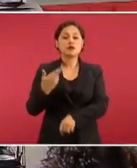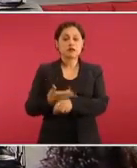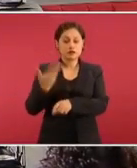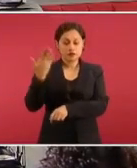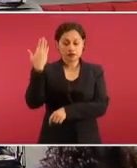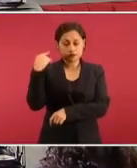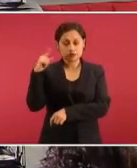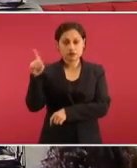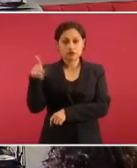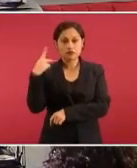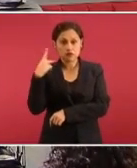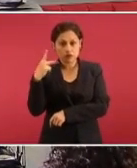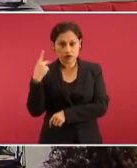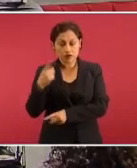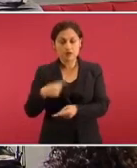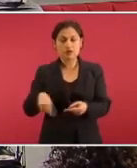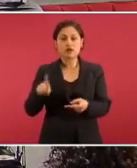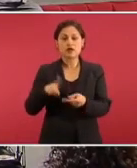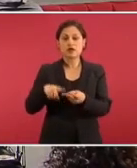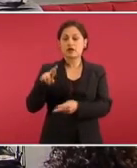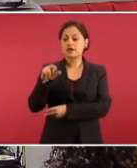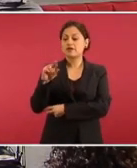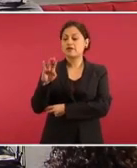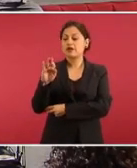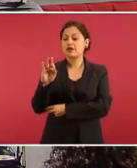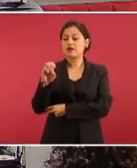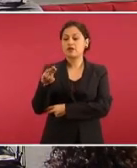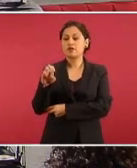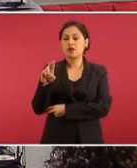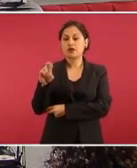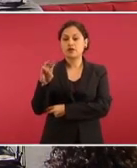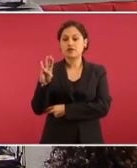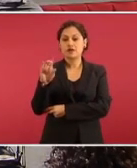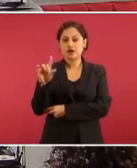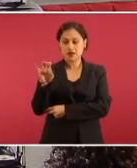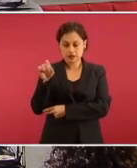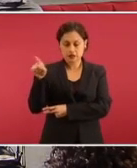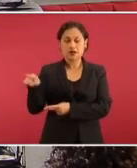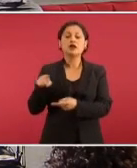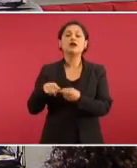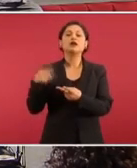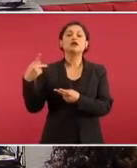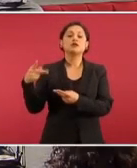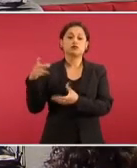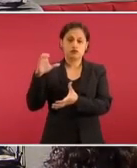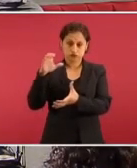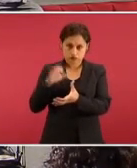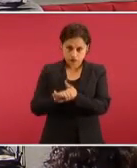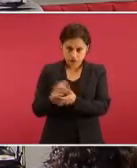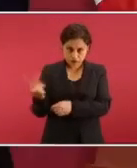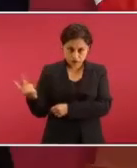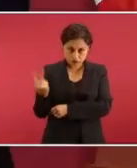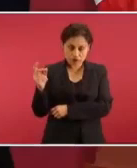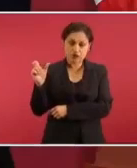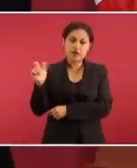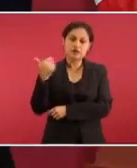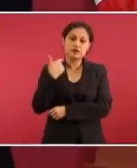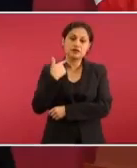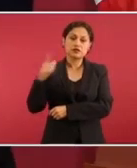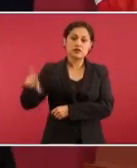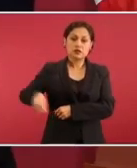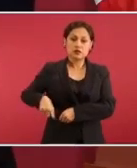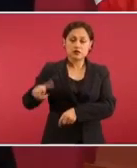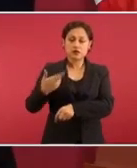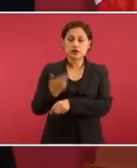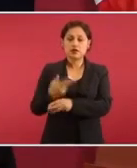rafael moreno valle senador esposo de la señora y ex gobernador del izado y héctor balthazard en